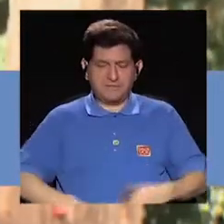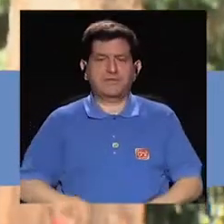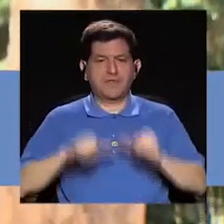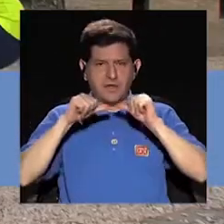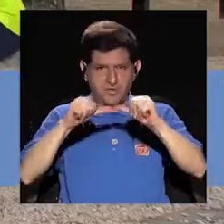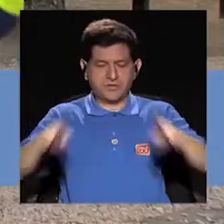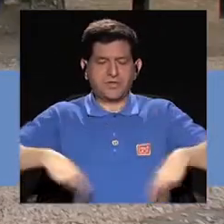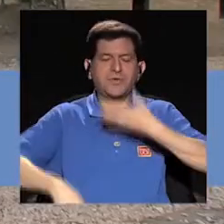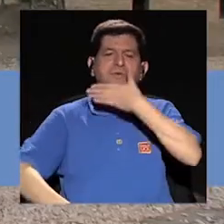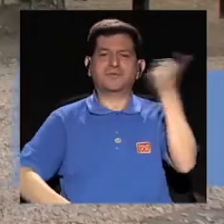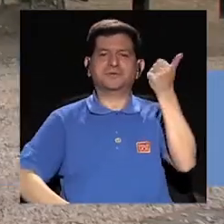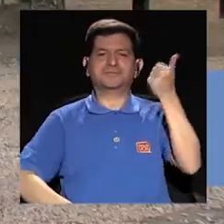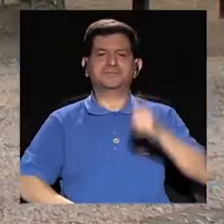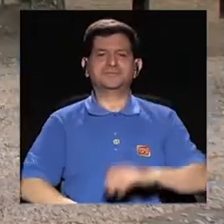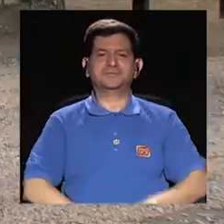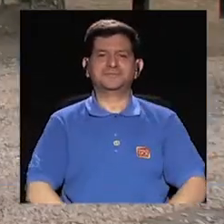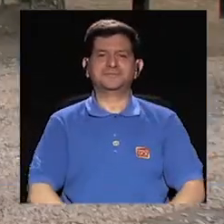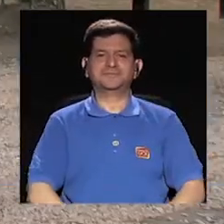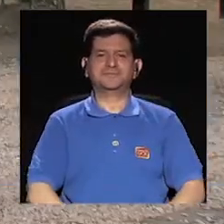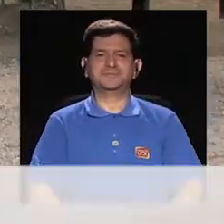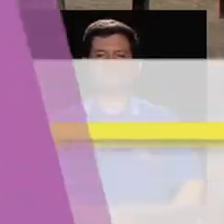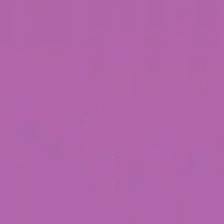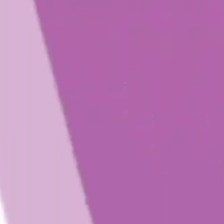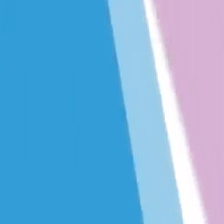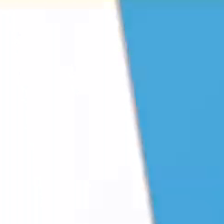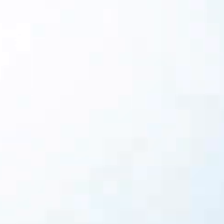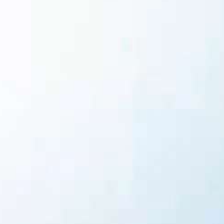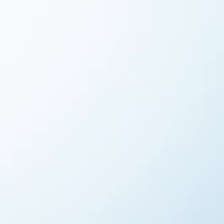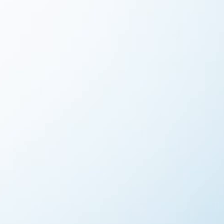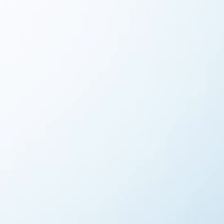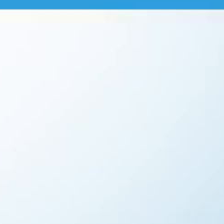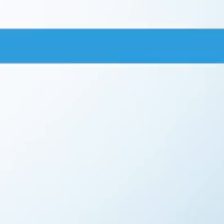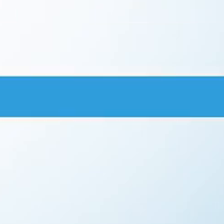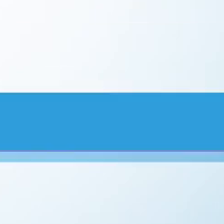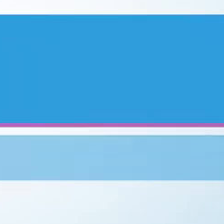actividad física. Sigan con Vivir Mejor.